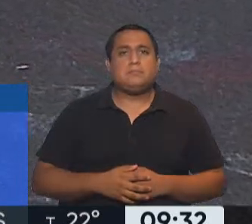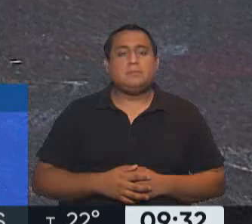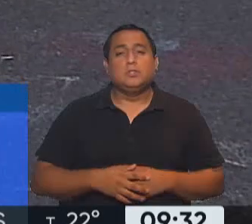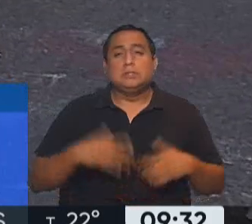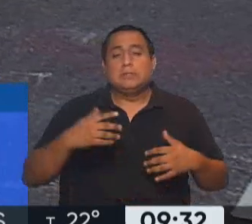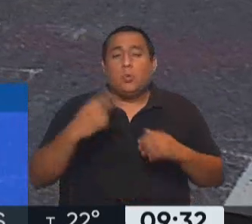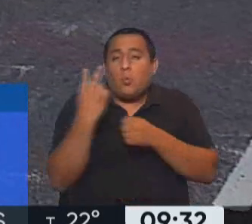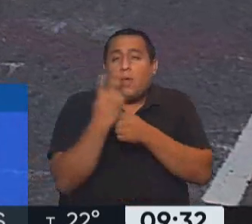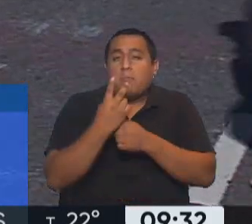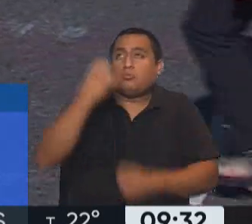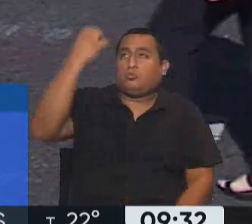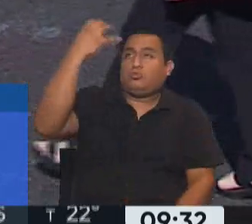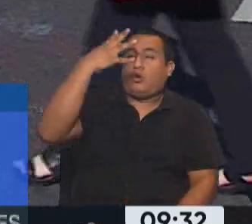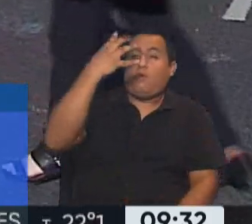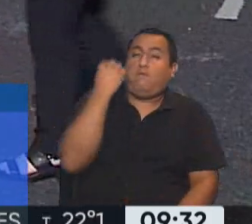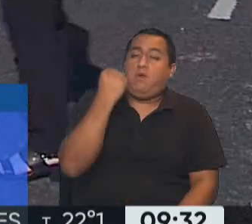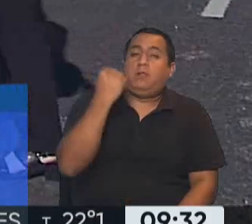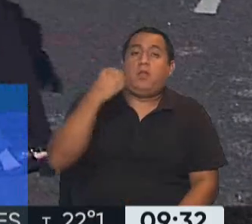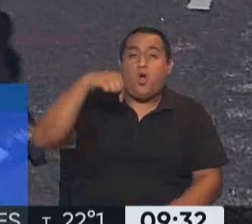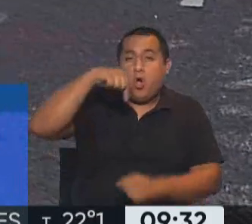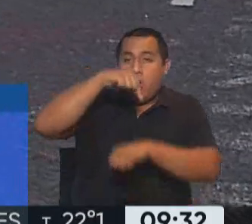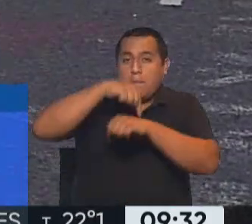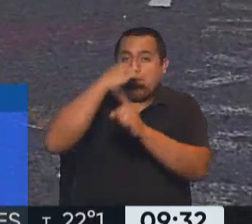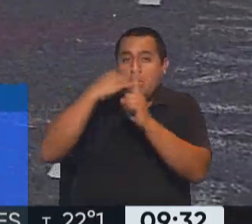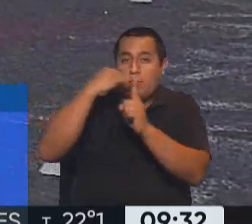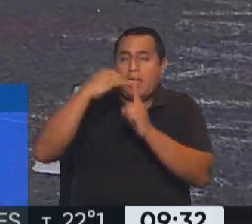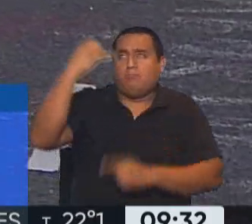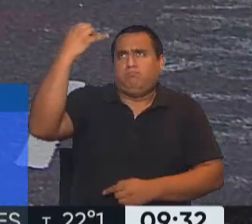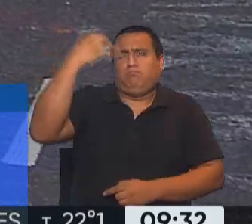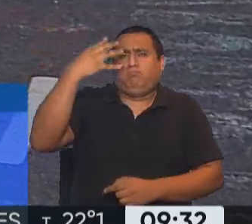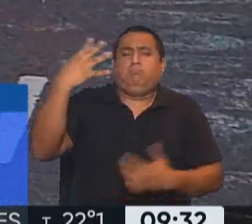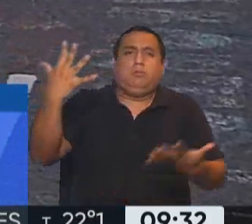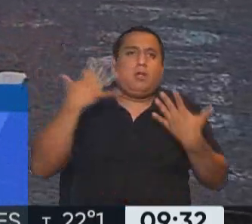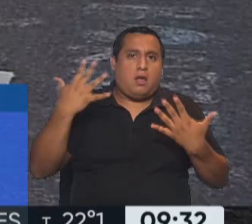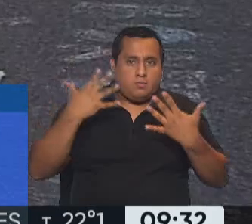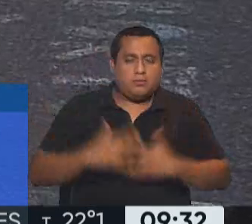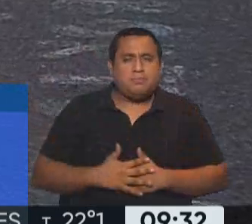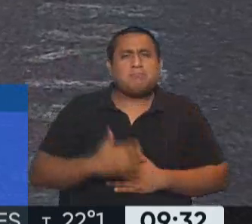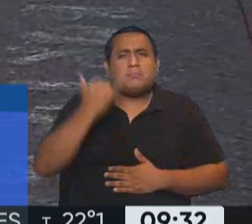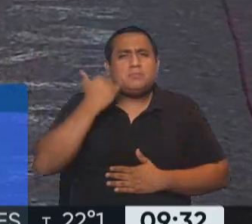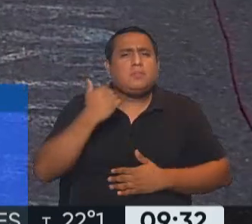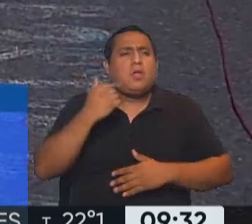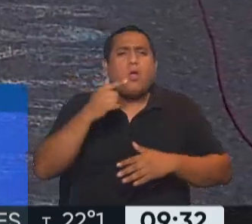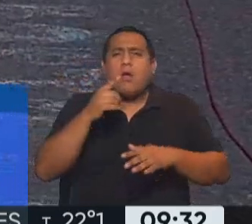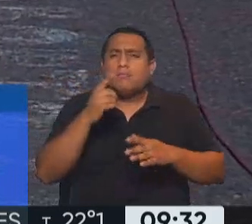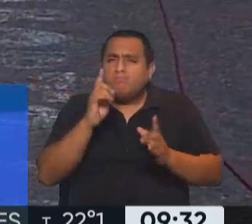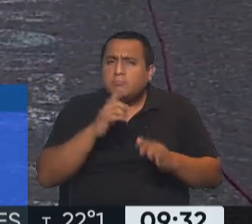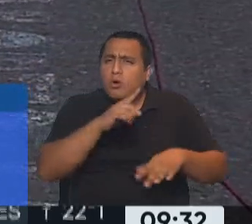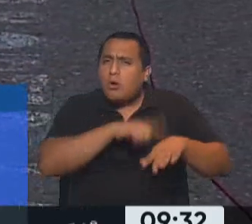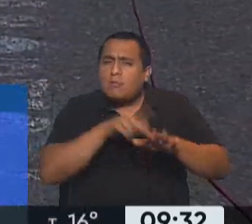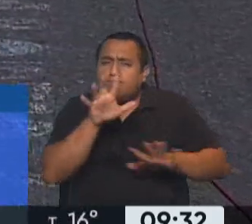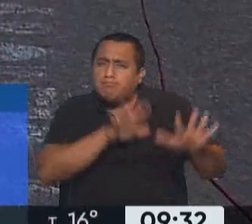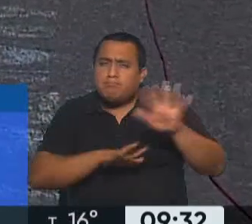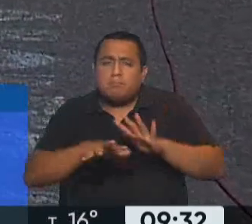intenso sol que va a marcar esta jornada, este mediodía con mucho calor. Todo ya lo programado se está dando, están ingresando